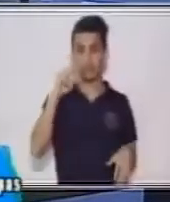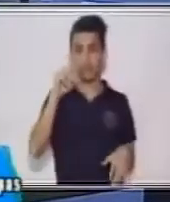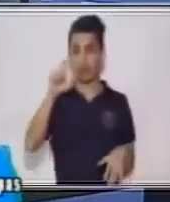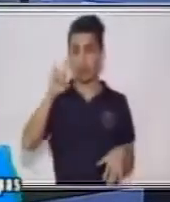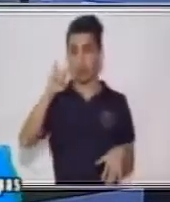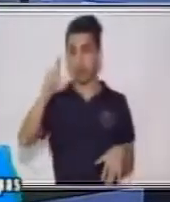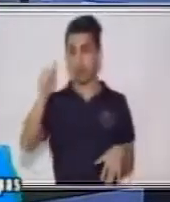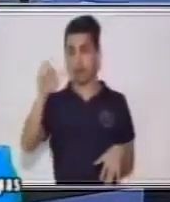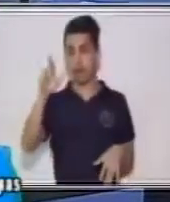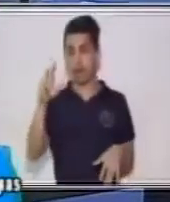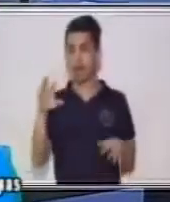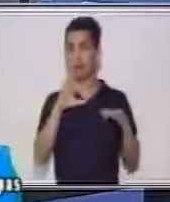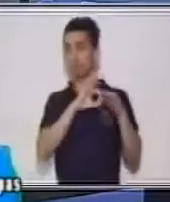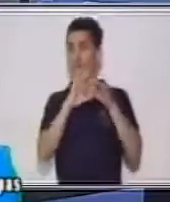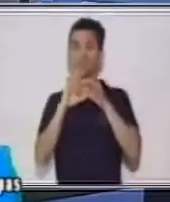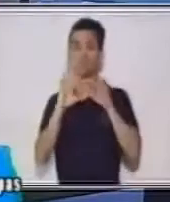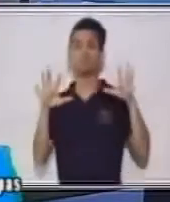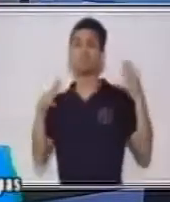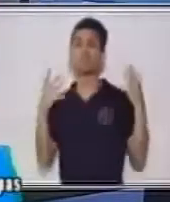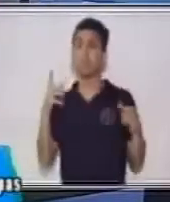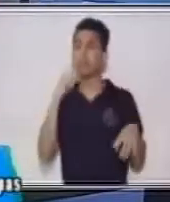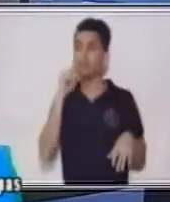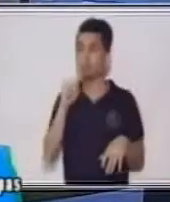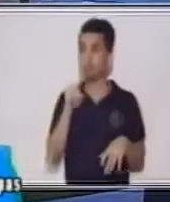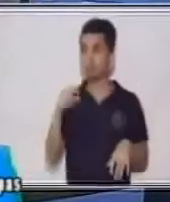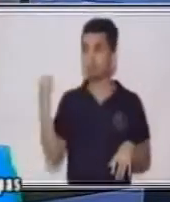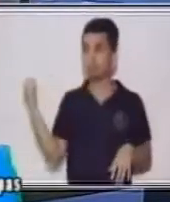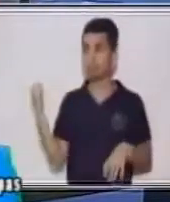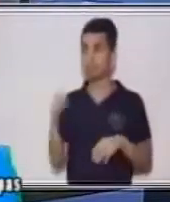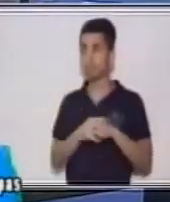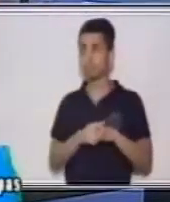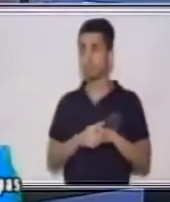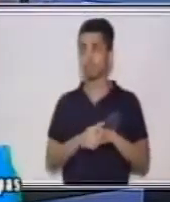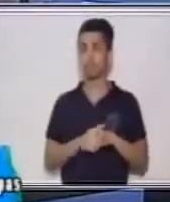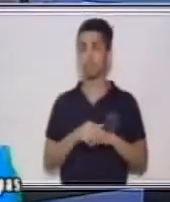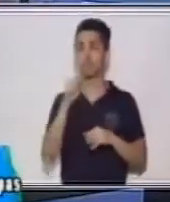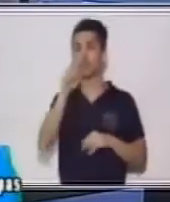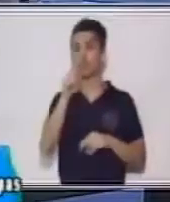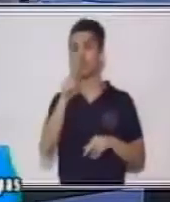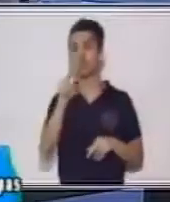relacionado de acuerdo a una observación de lo que